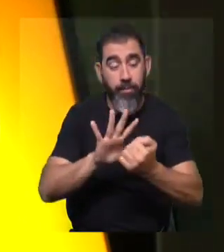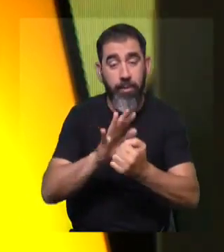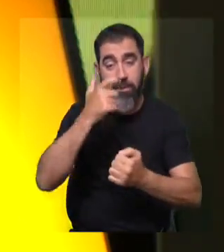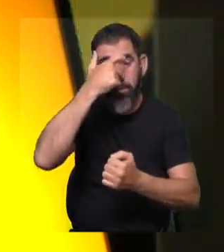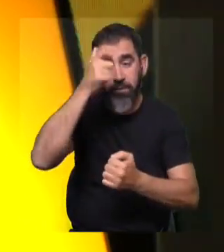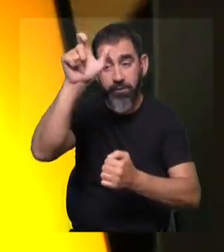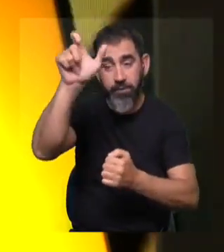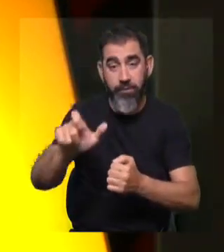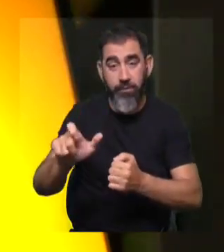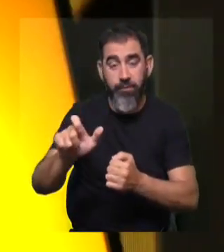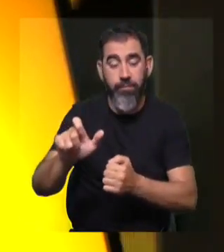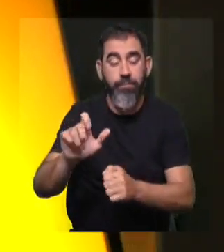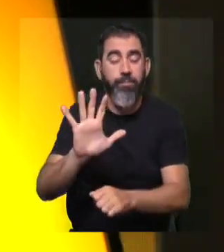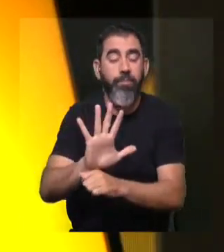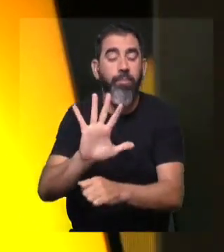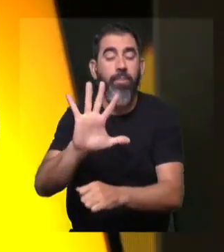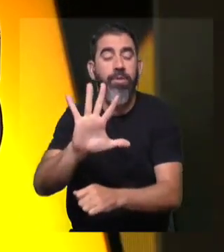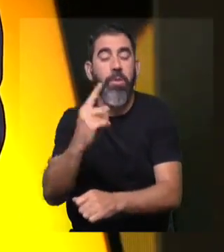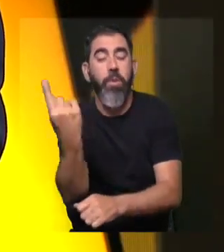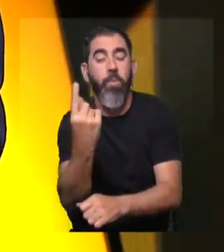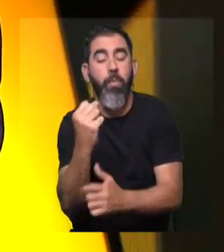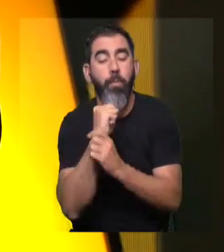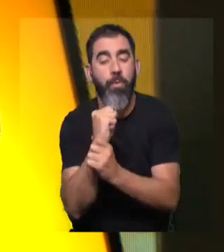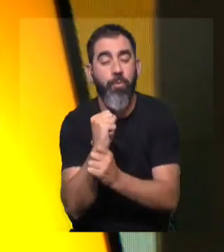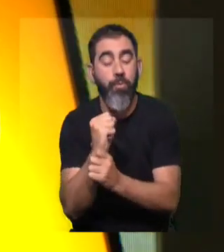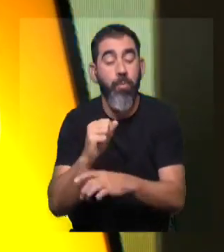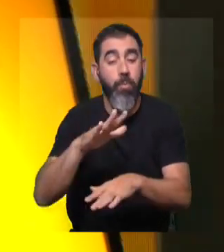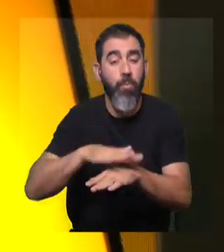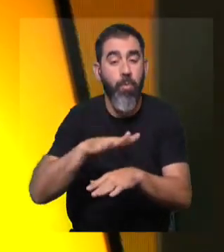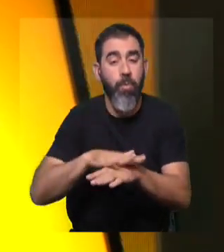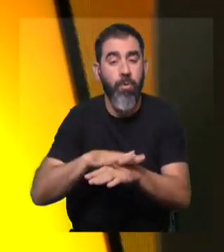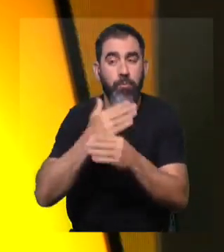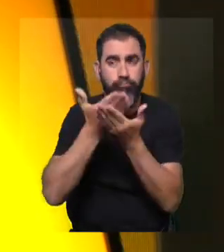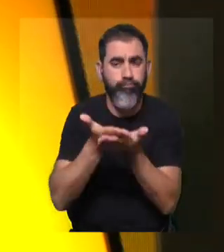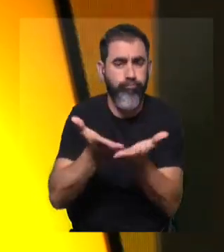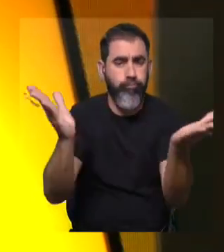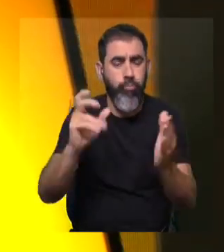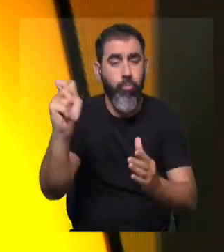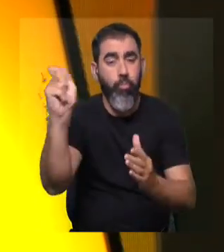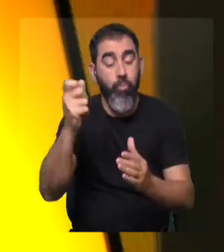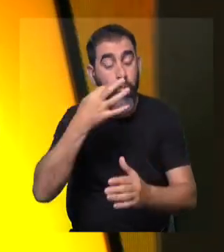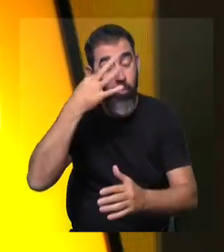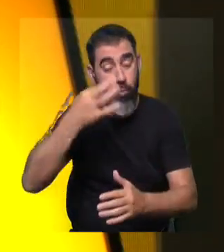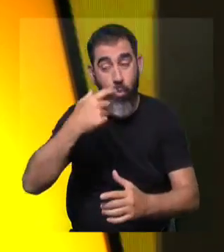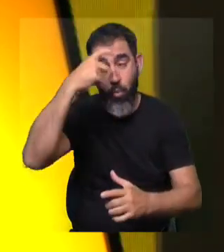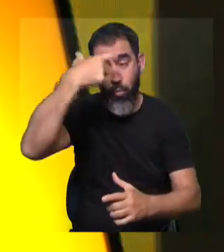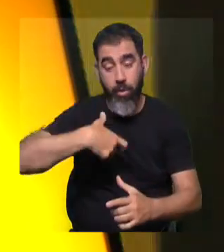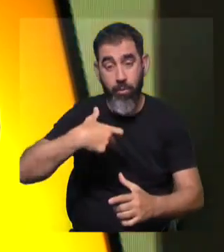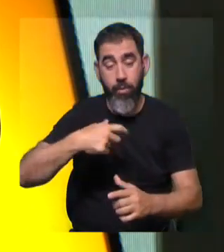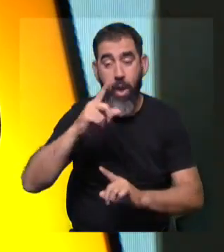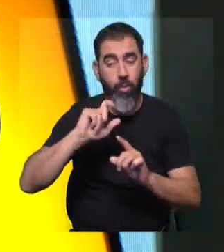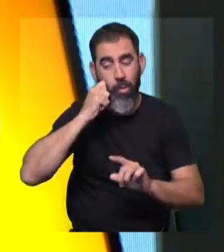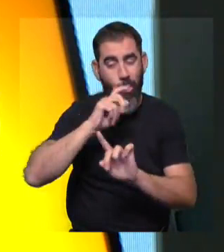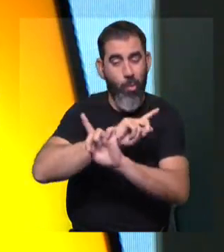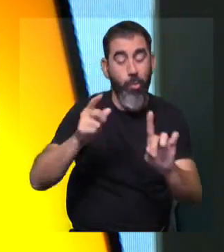científicos tuvimos nuestros 5 minutos de fama. Fue un momento de muchísima exposición pública realmente, quizás más de lo que nos gusta,